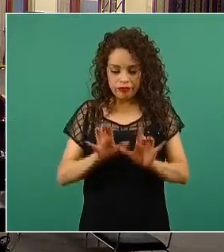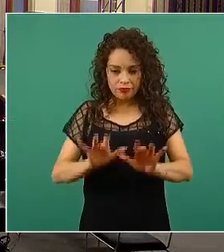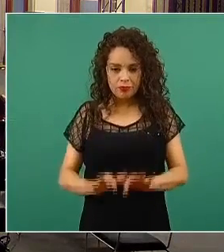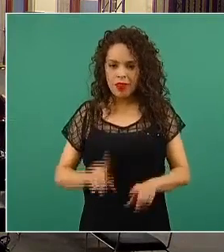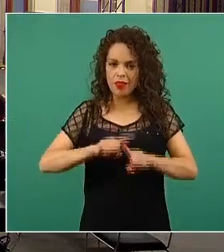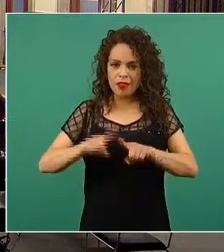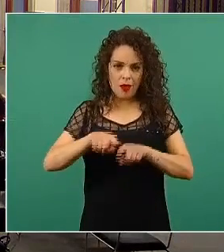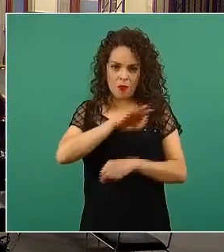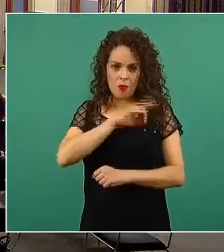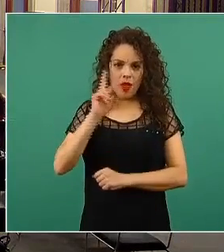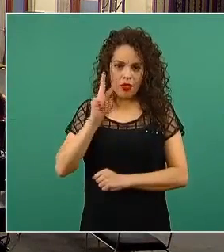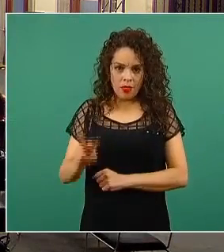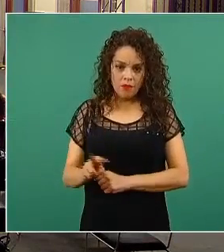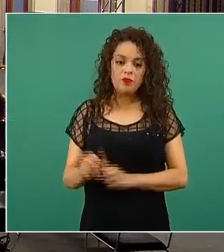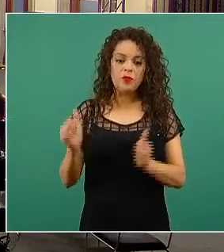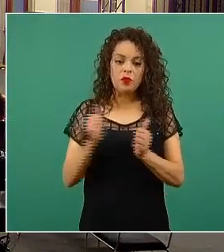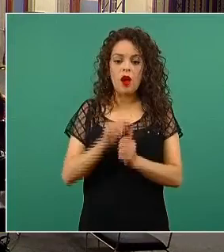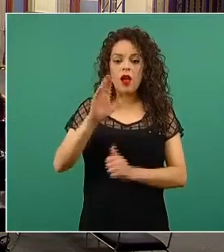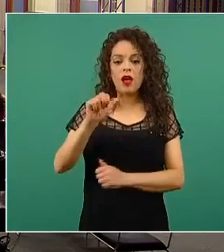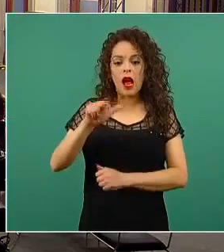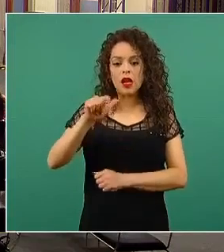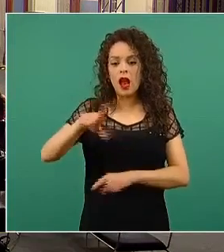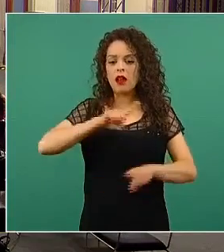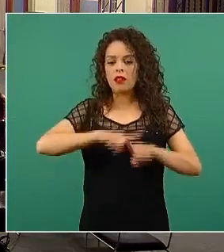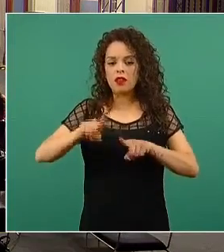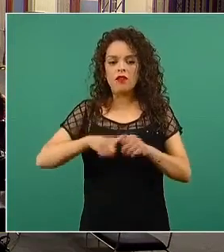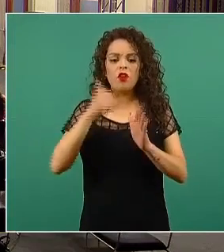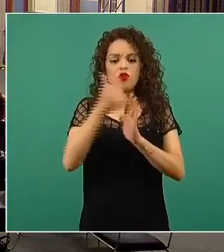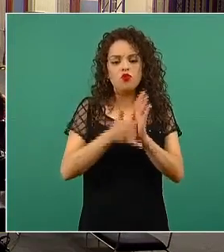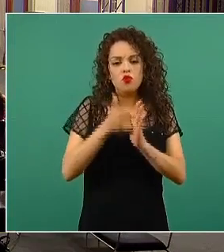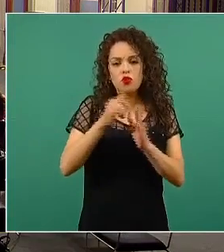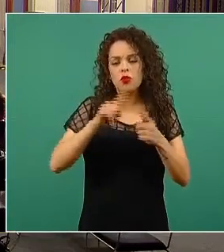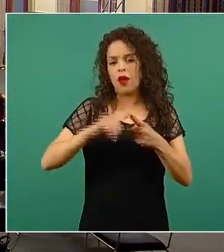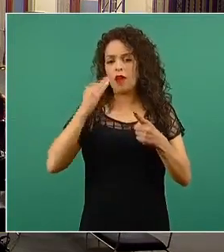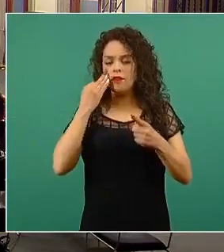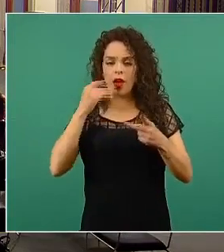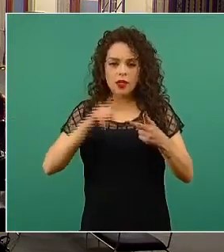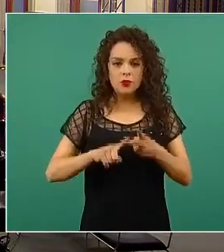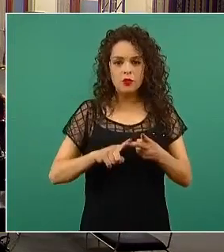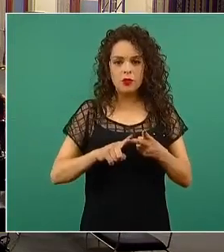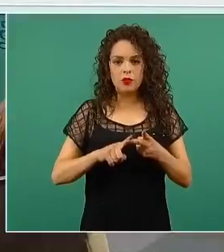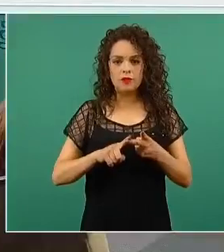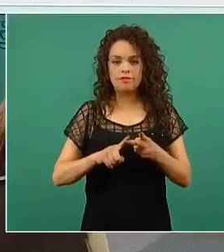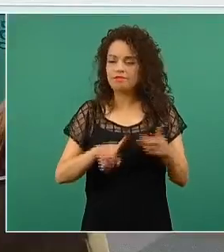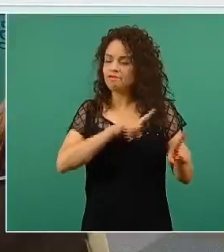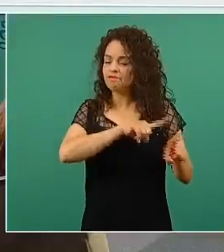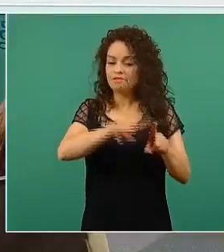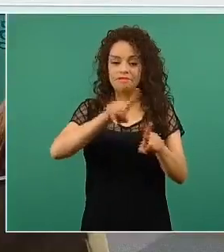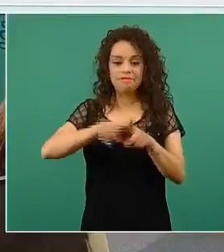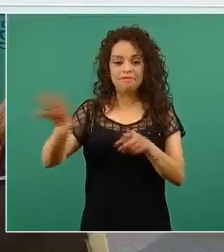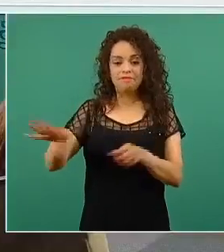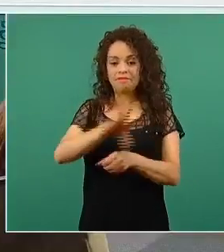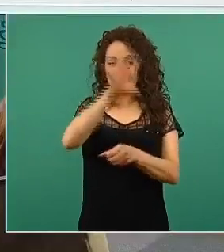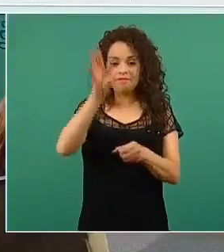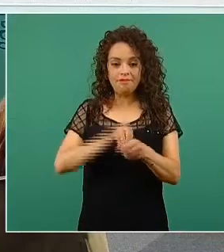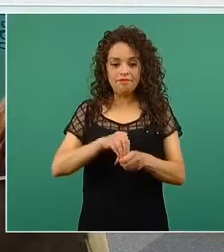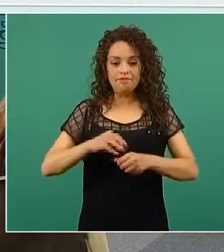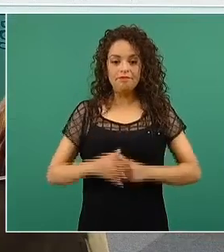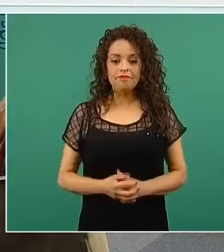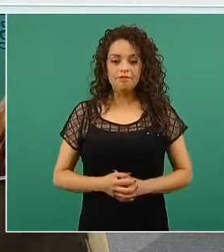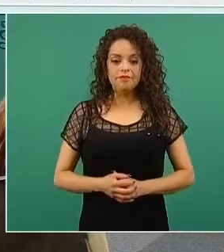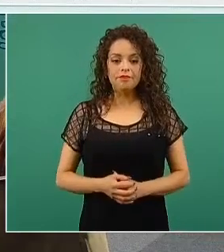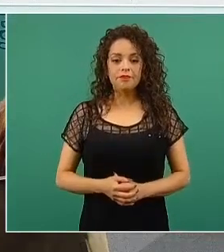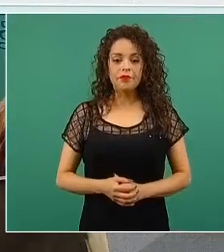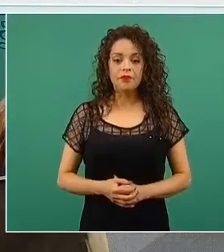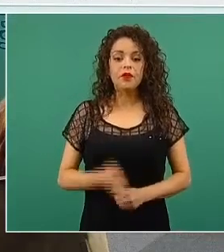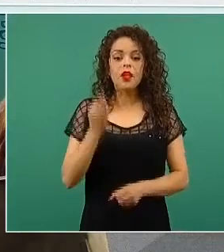nos pueden seguir a través de diferentes canales, en YouTube, en Facebook, en todos lados. Vamos